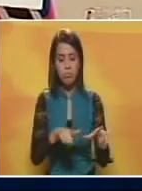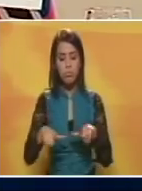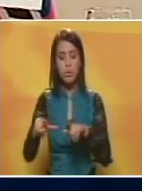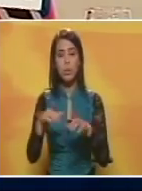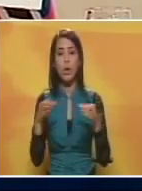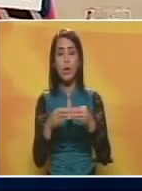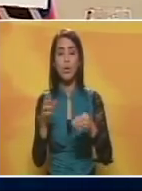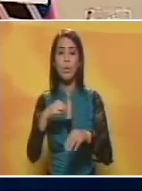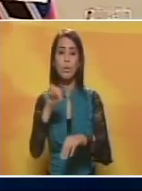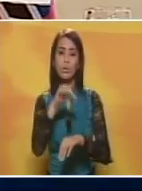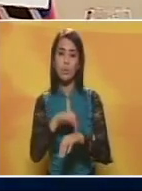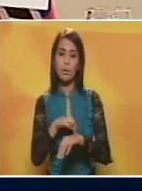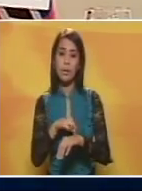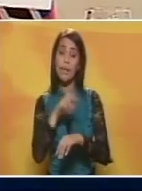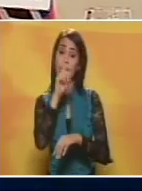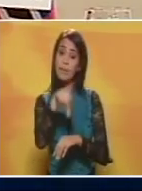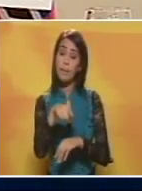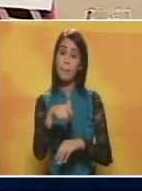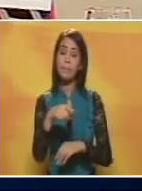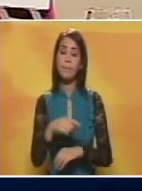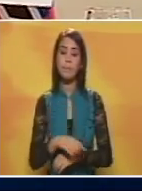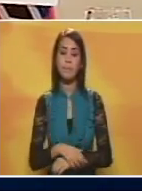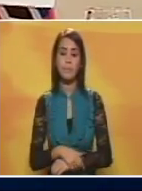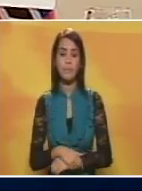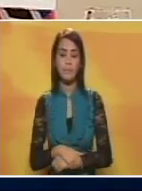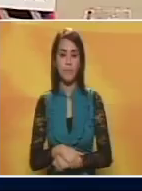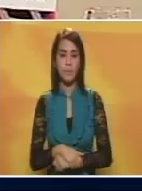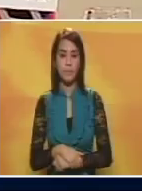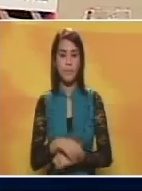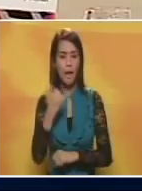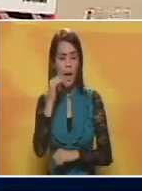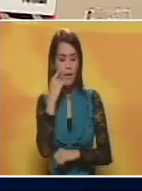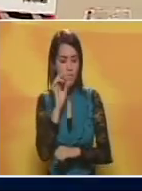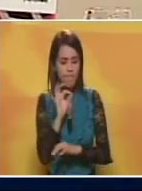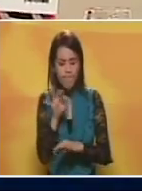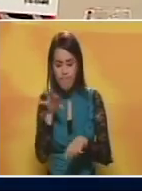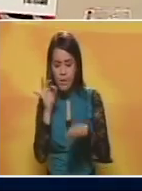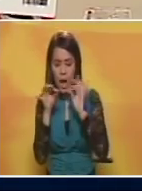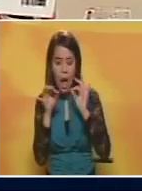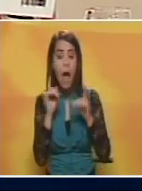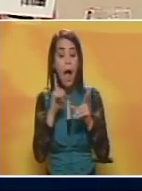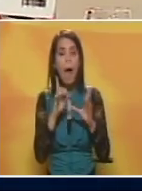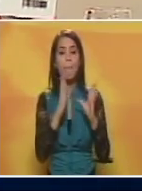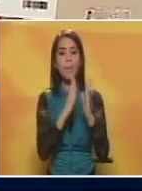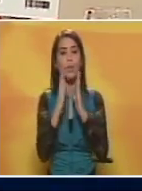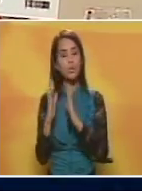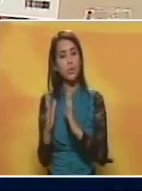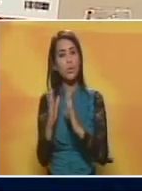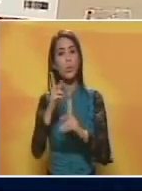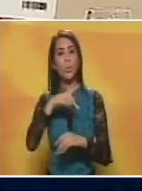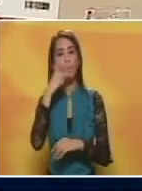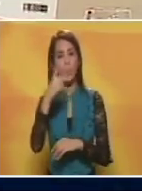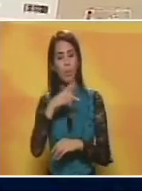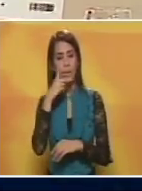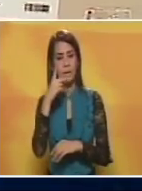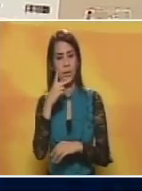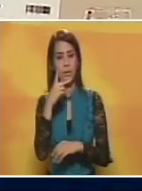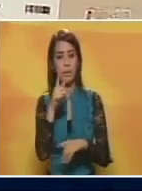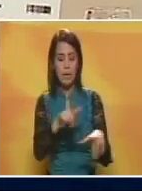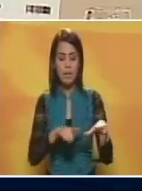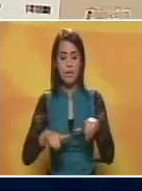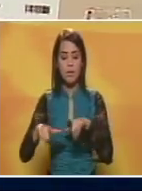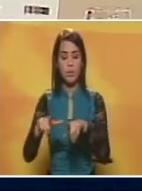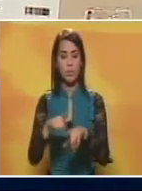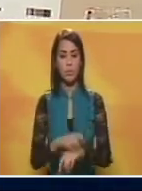partidos nacionales, y tienen también aquí la oferta regional de las organizaciones políticas